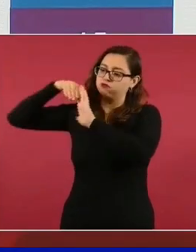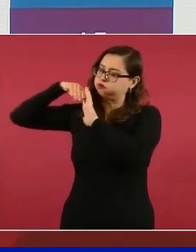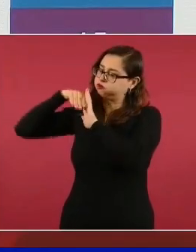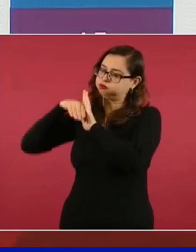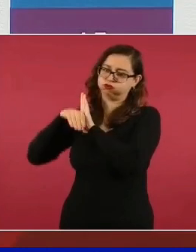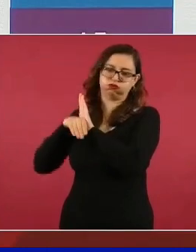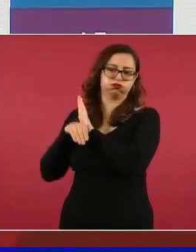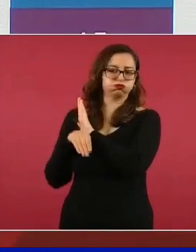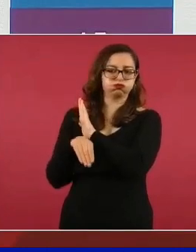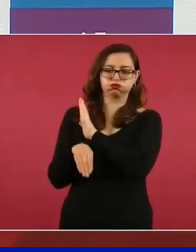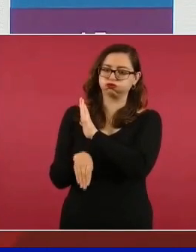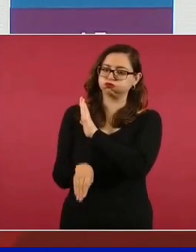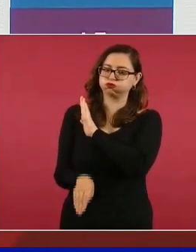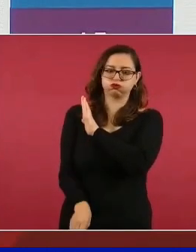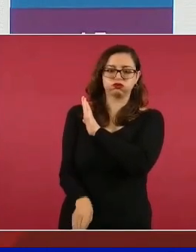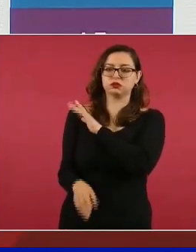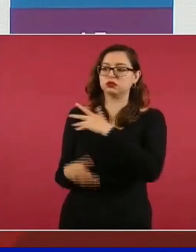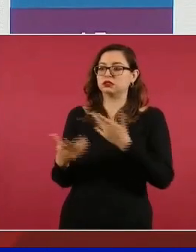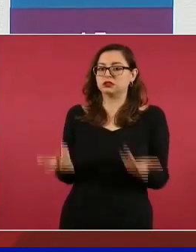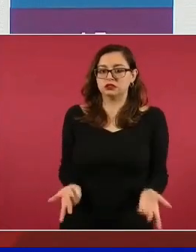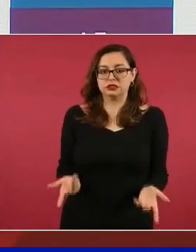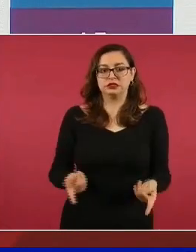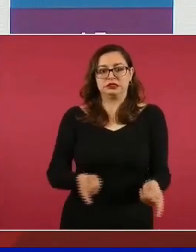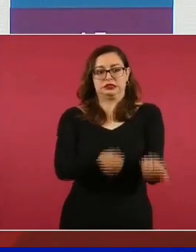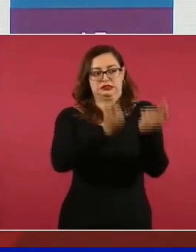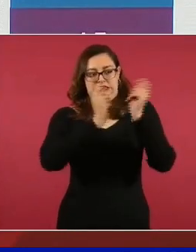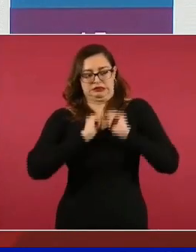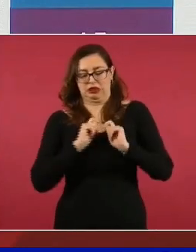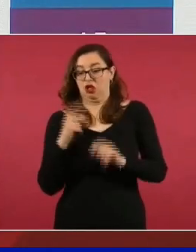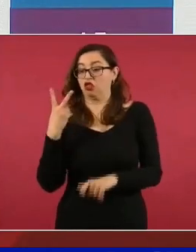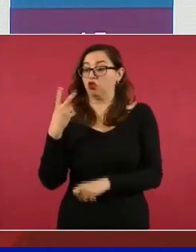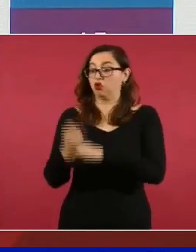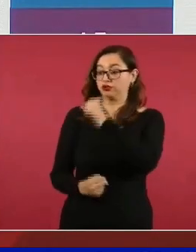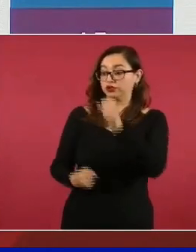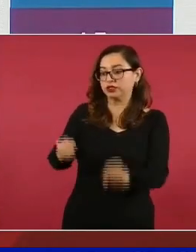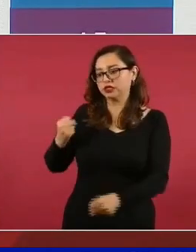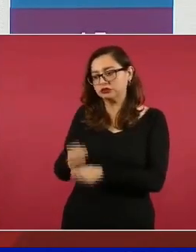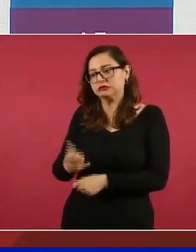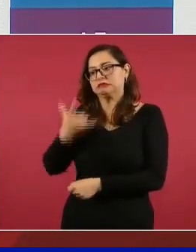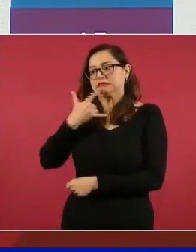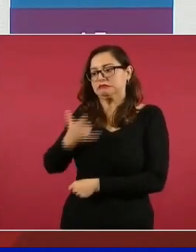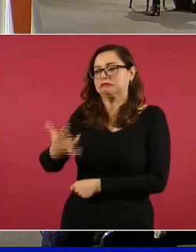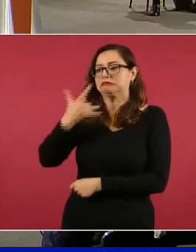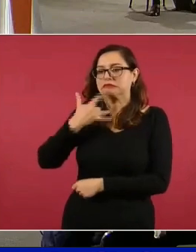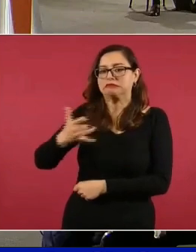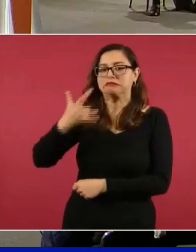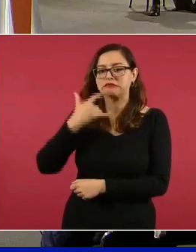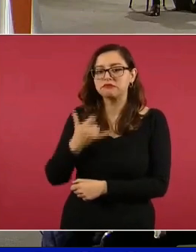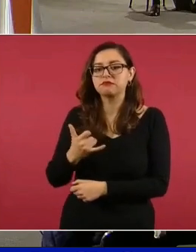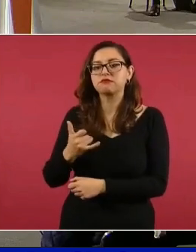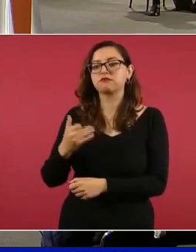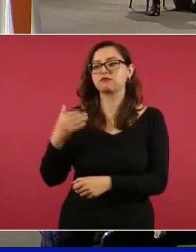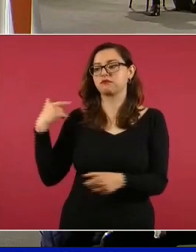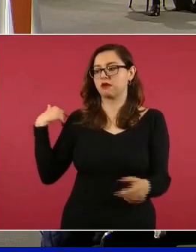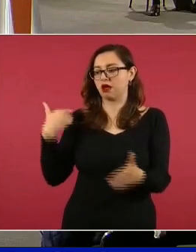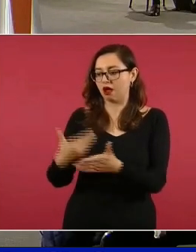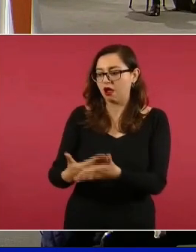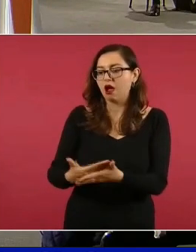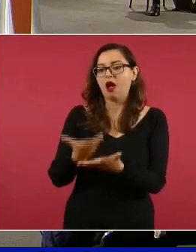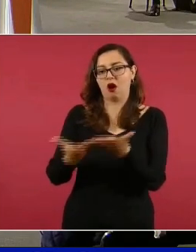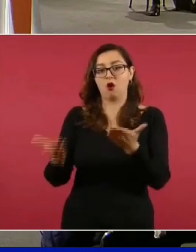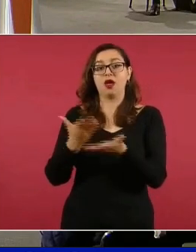años de tener la caída y ahora ya empezamos a incrementar la